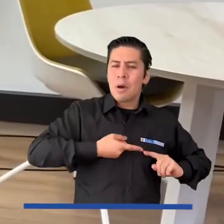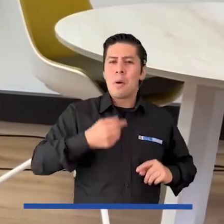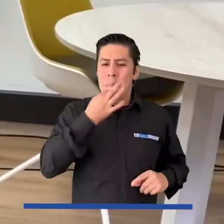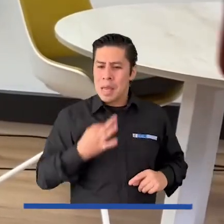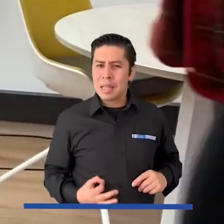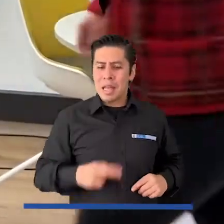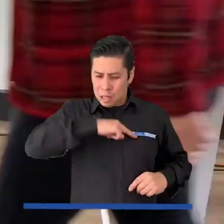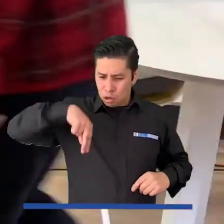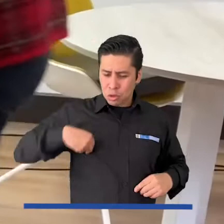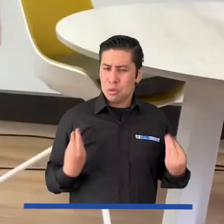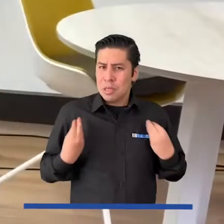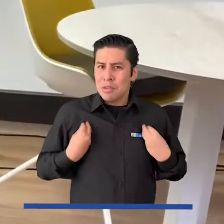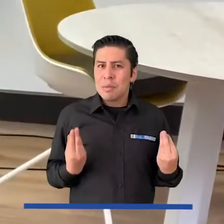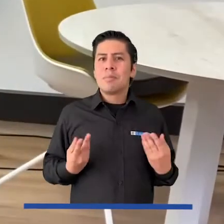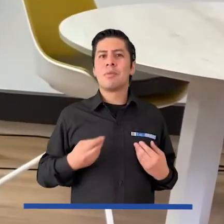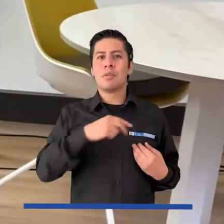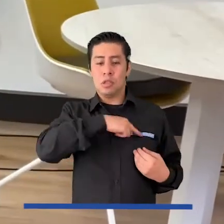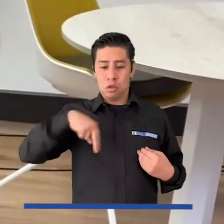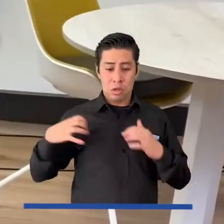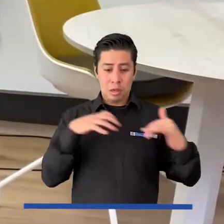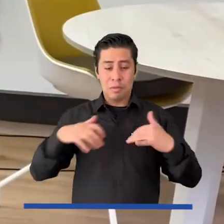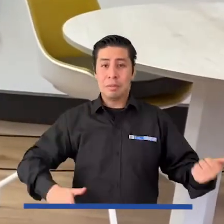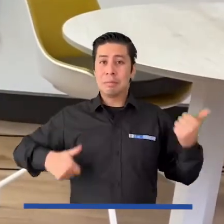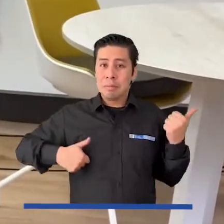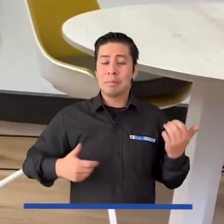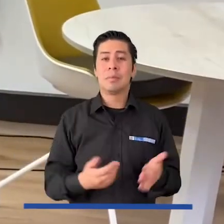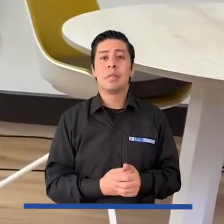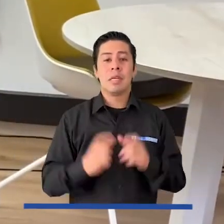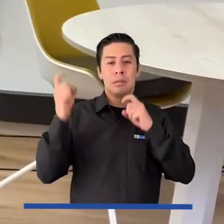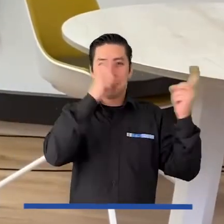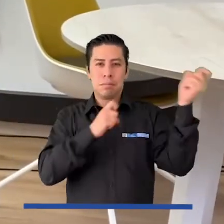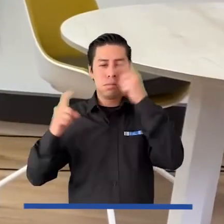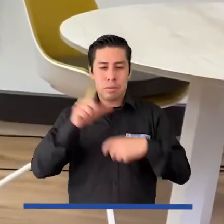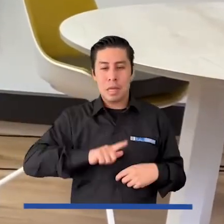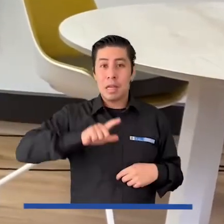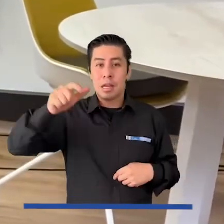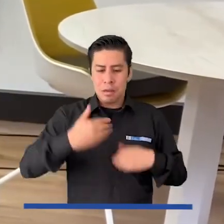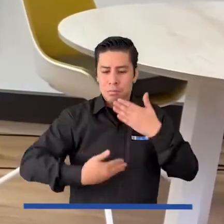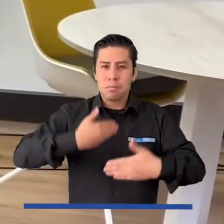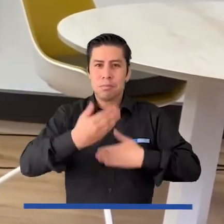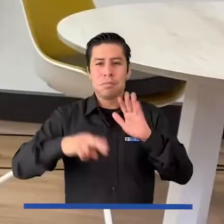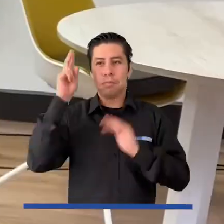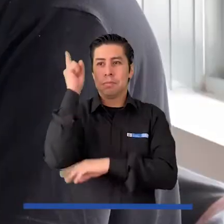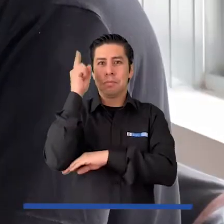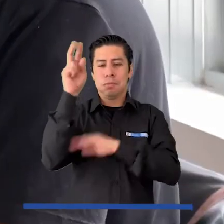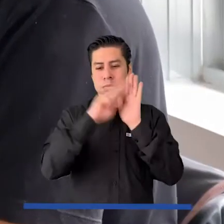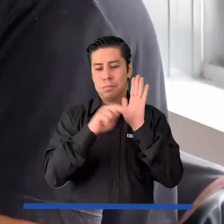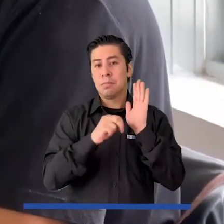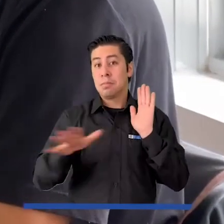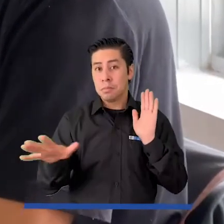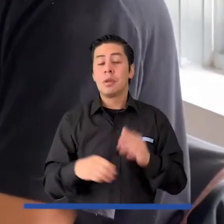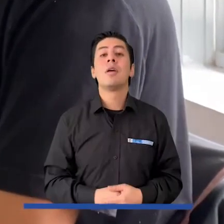qué es realmente una víctima, cuál es el sufrimiento real que vivimos nosotros las víctimas dentro del conflicto